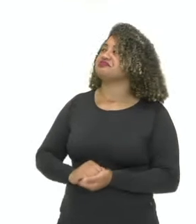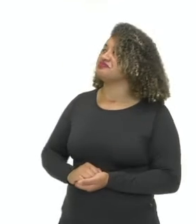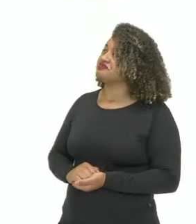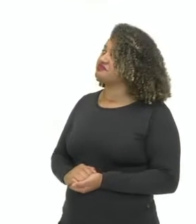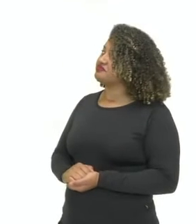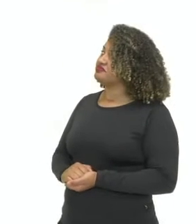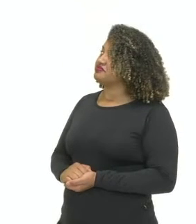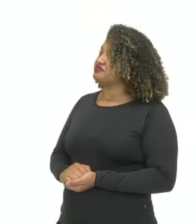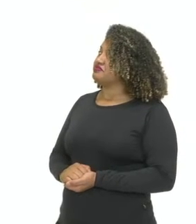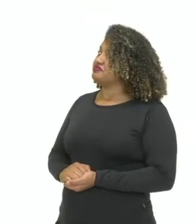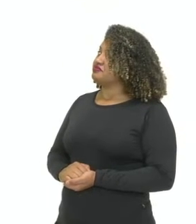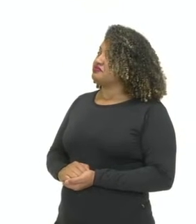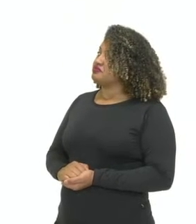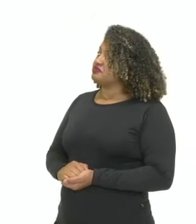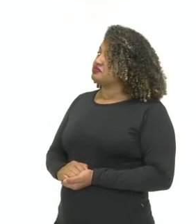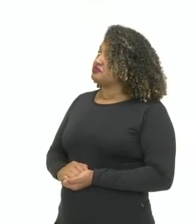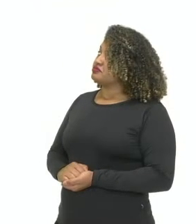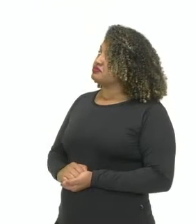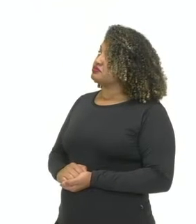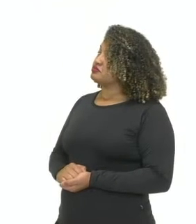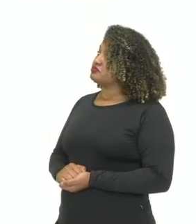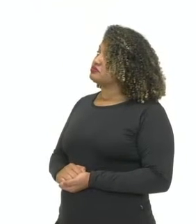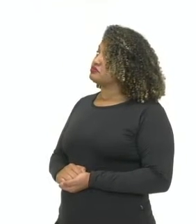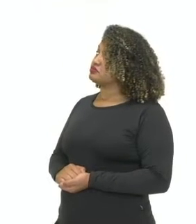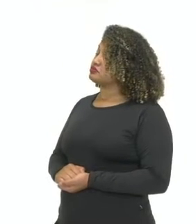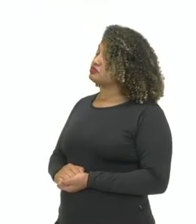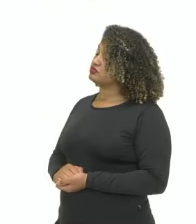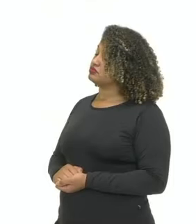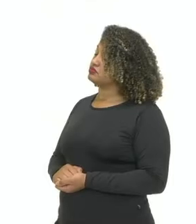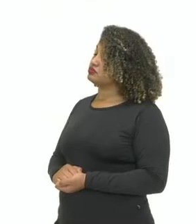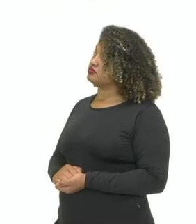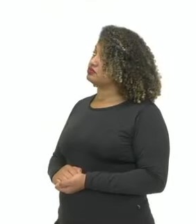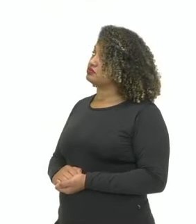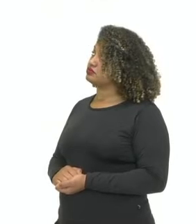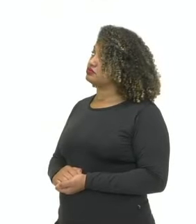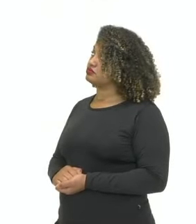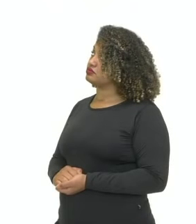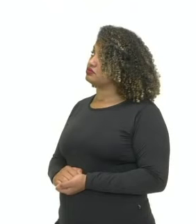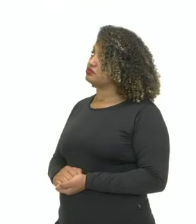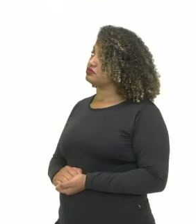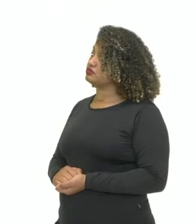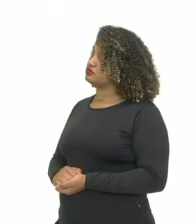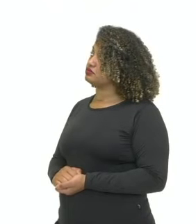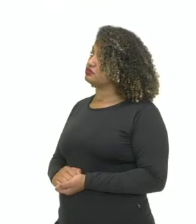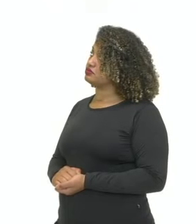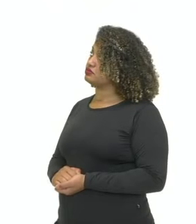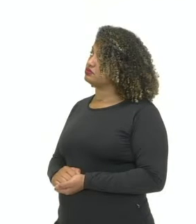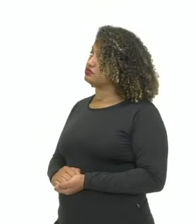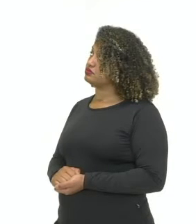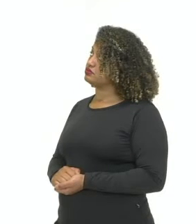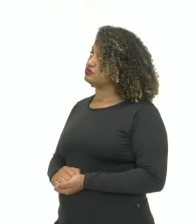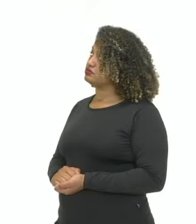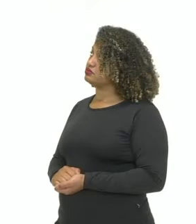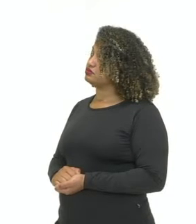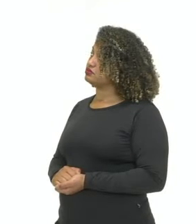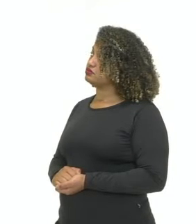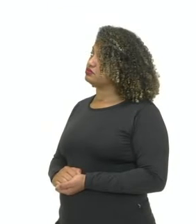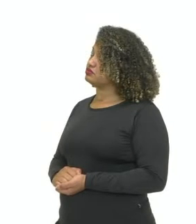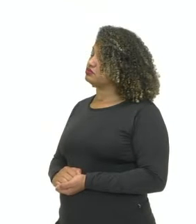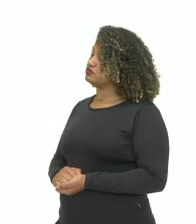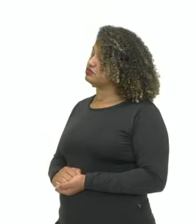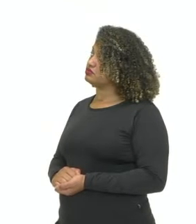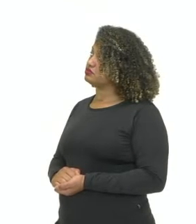de la parodia del género caballeresco para trazar un maravilloso retrato de los ideales